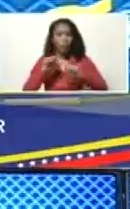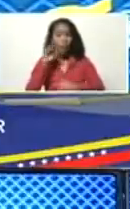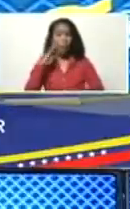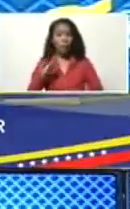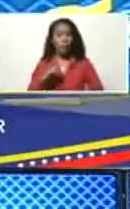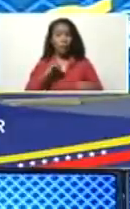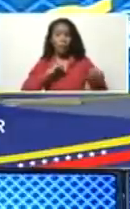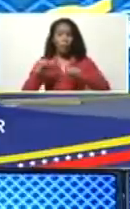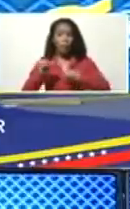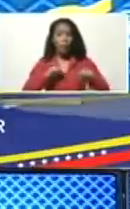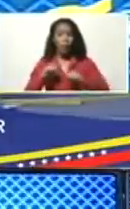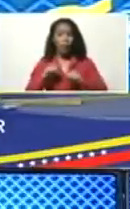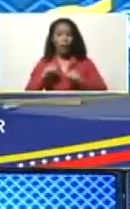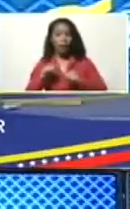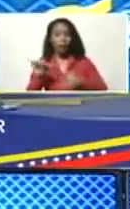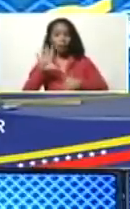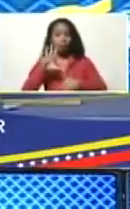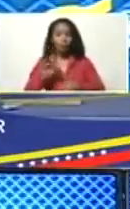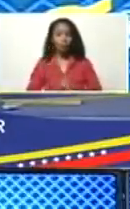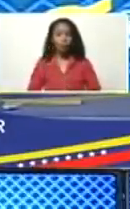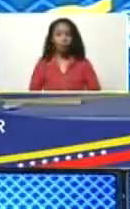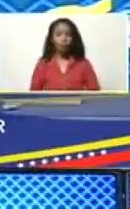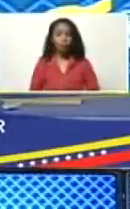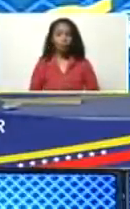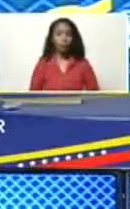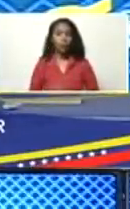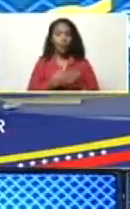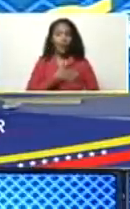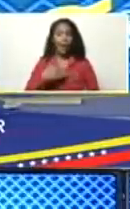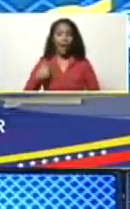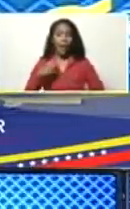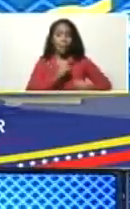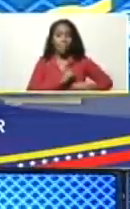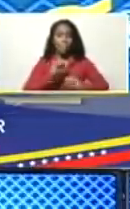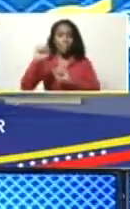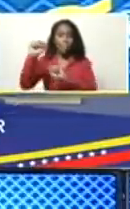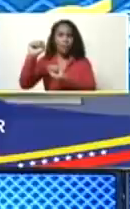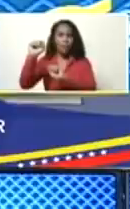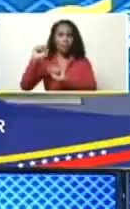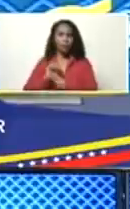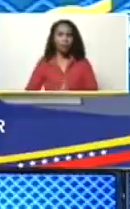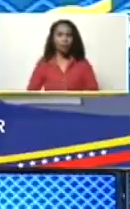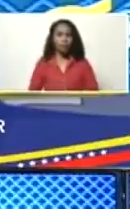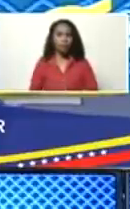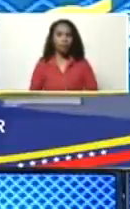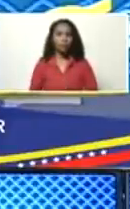se moverá el continente. Querían evitar